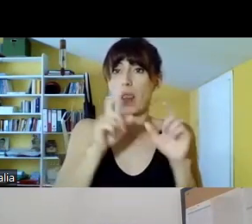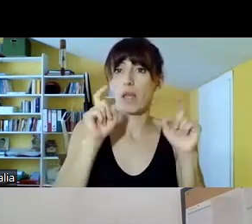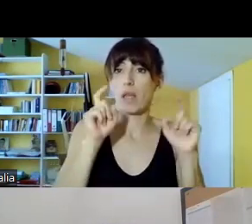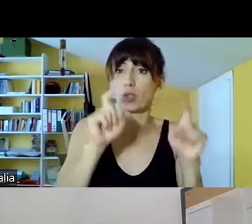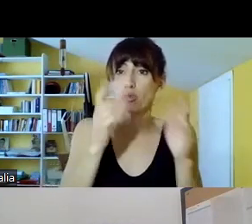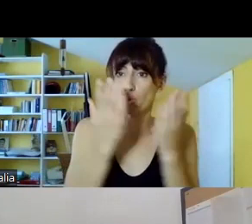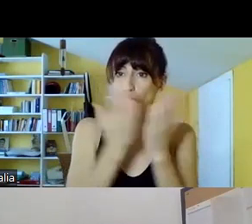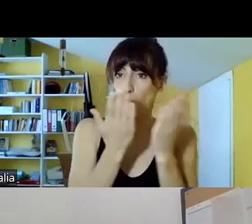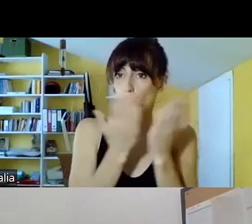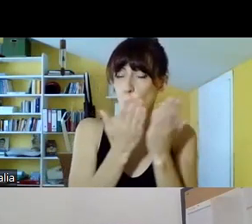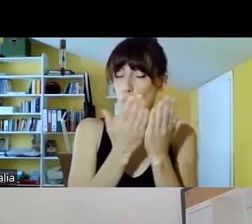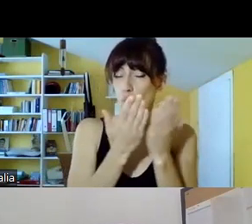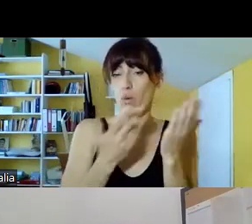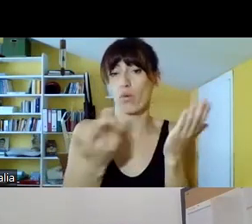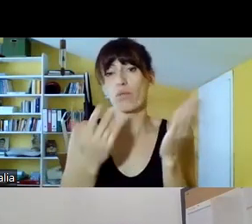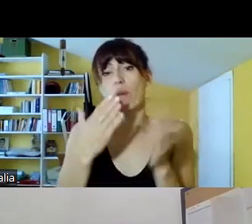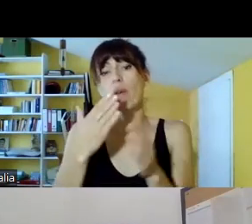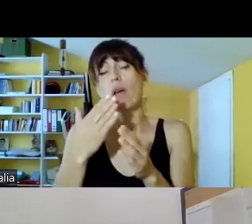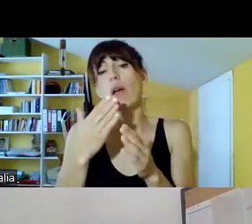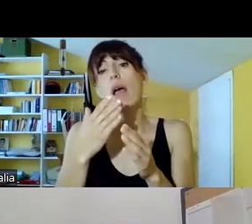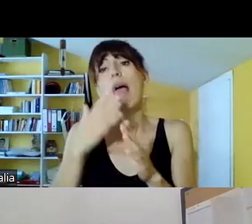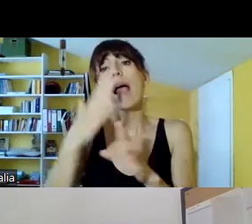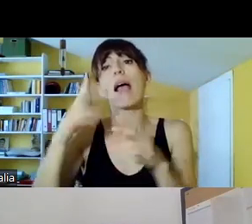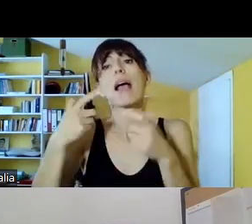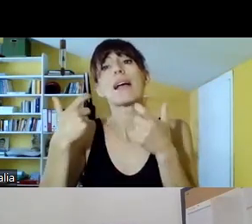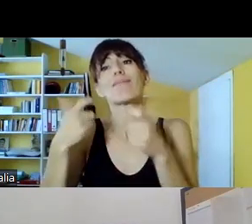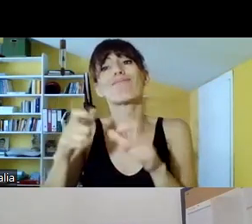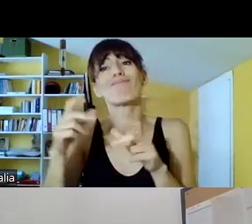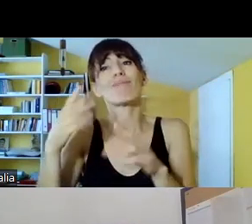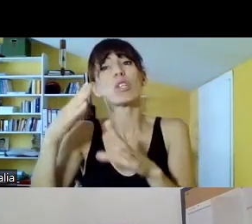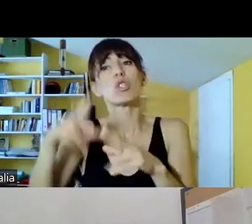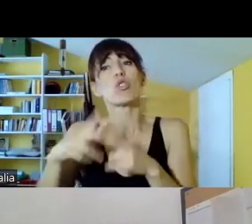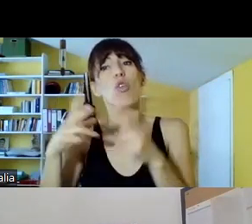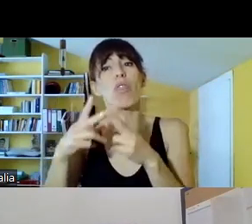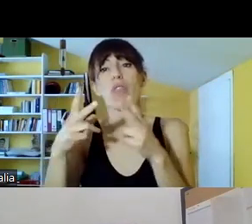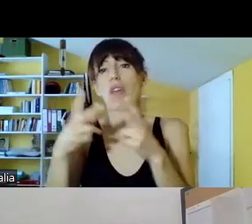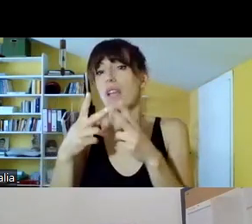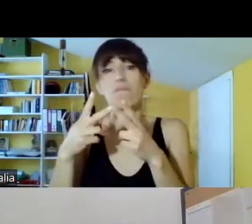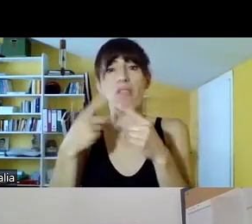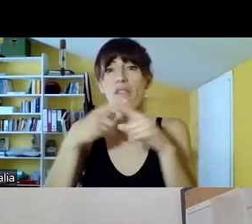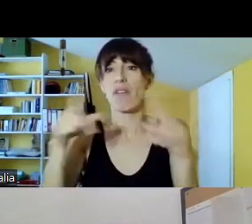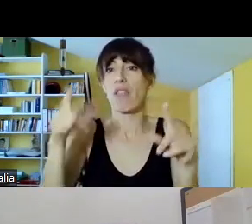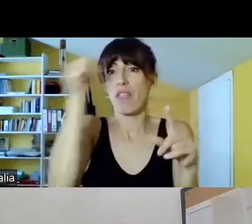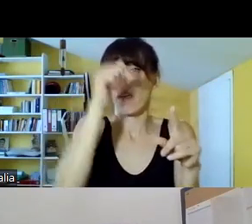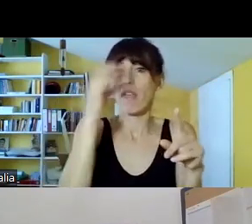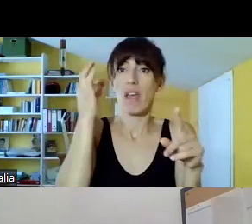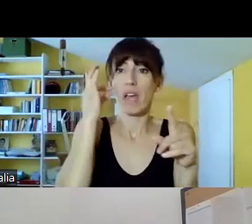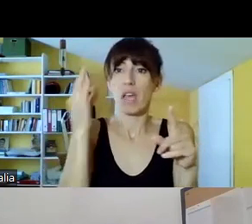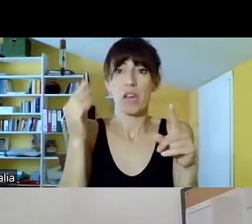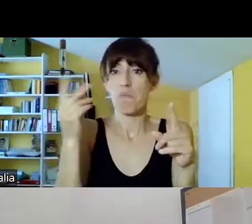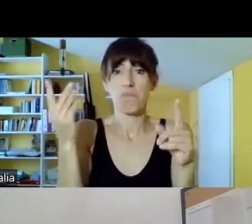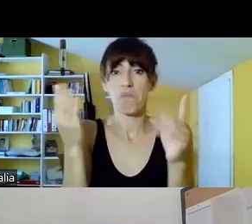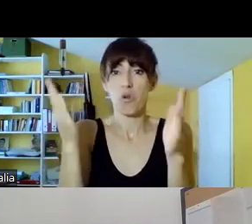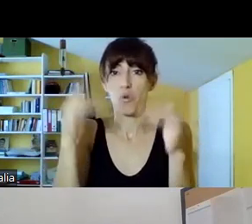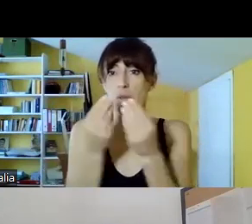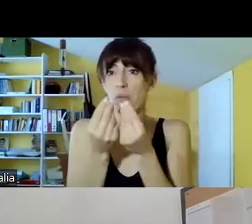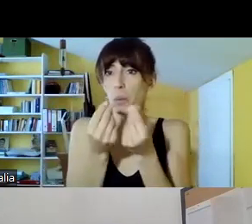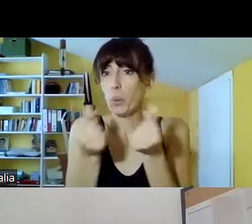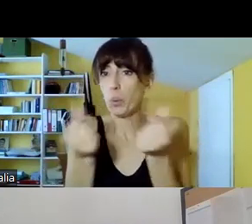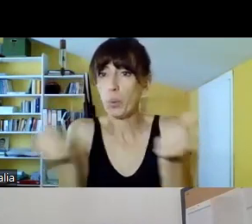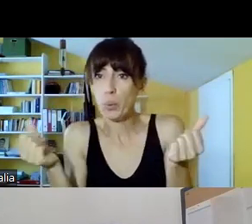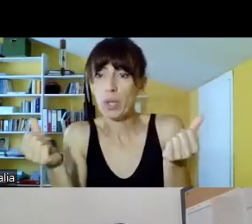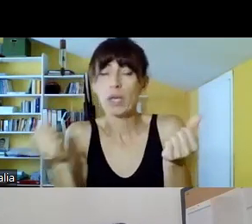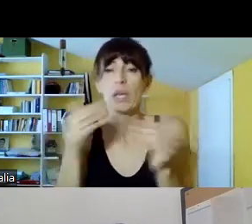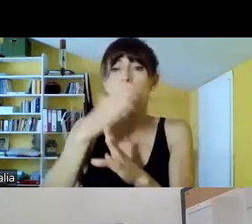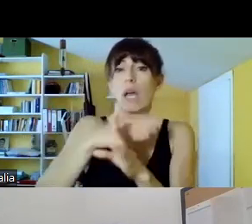vemos que en las clases sociales más privilegiadas no existen diferencias de género estadísticamente significativas, mientras que en las clases